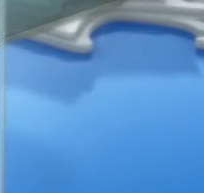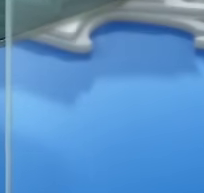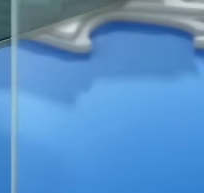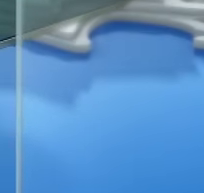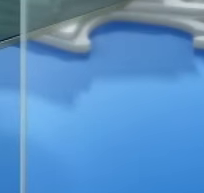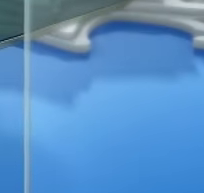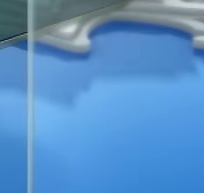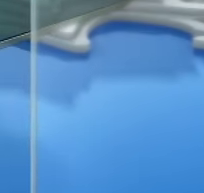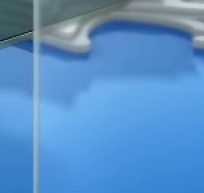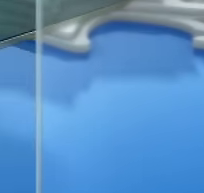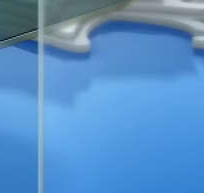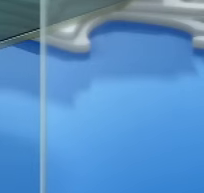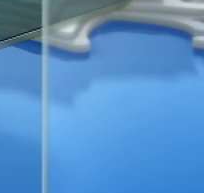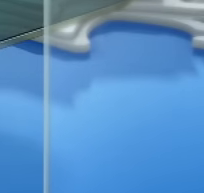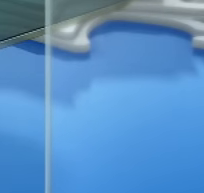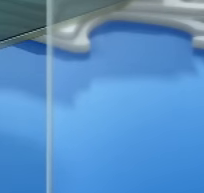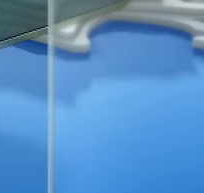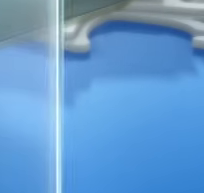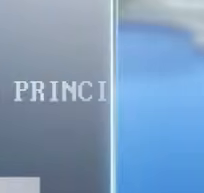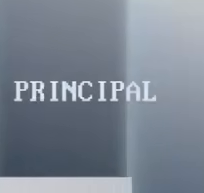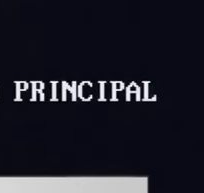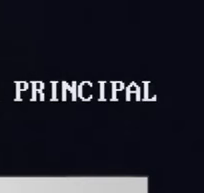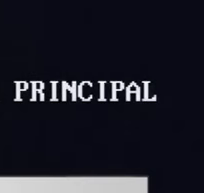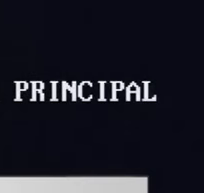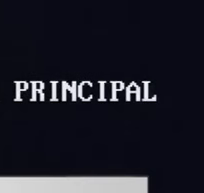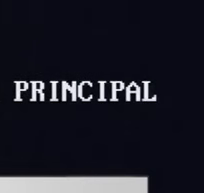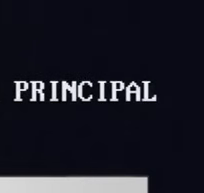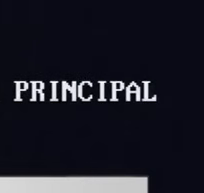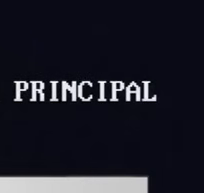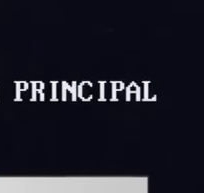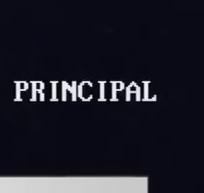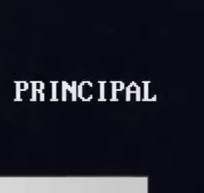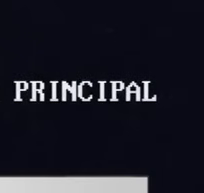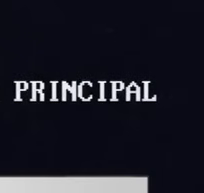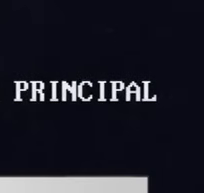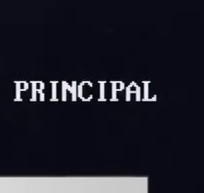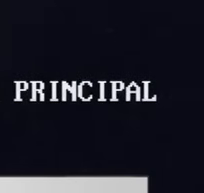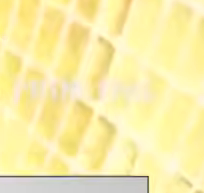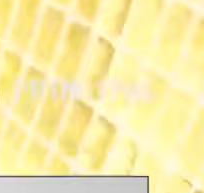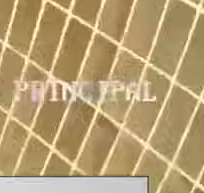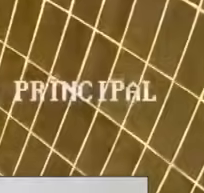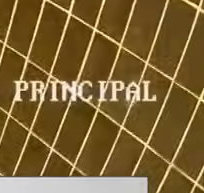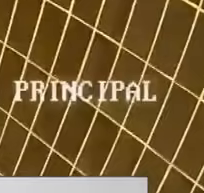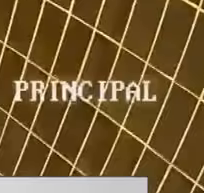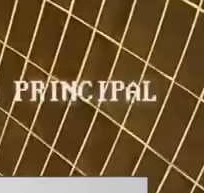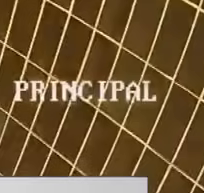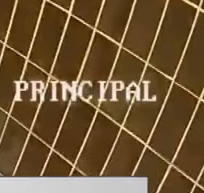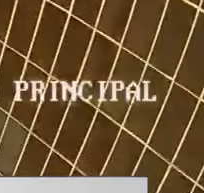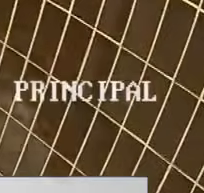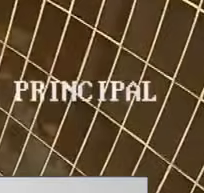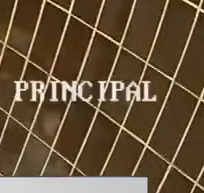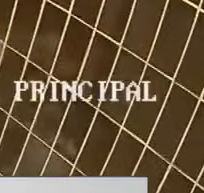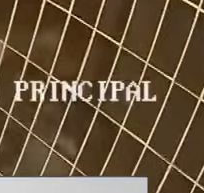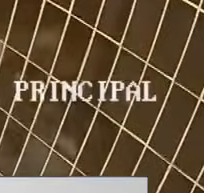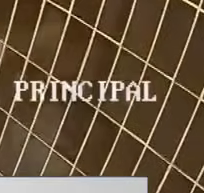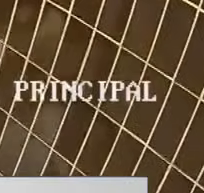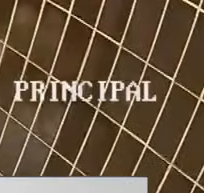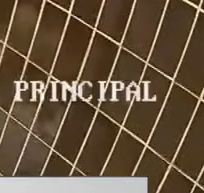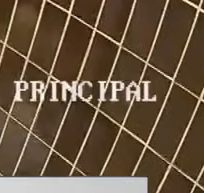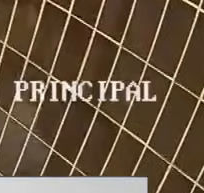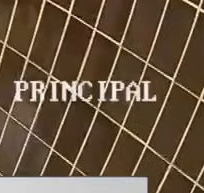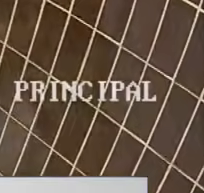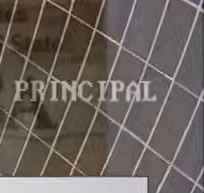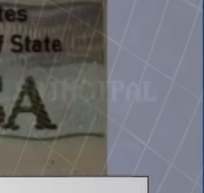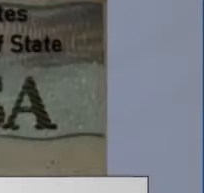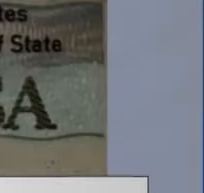Noticentro 1, CMI. Investigan presuntas irregularidades en captura y traslado del